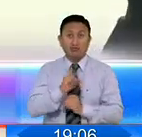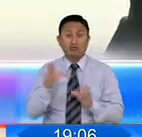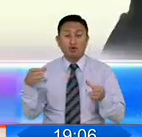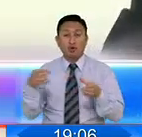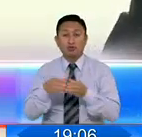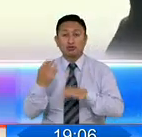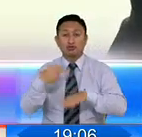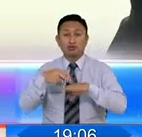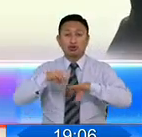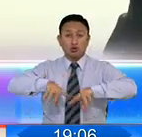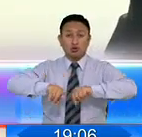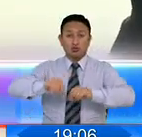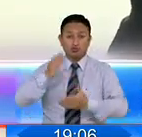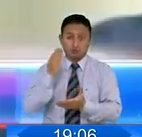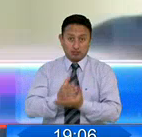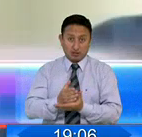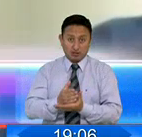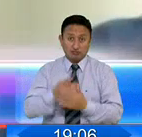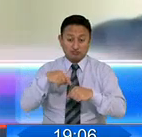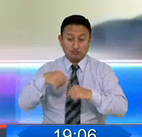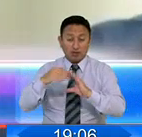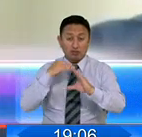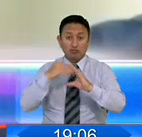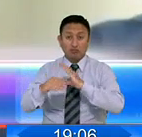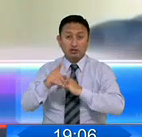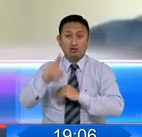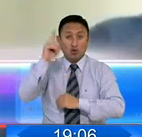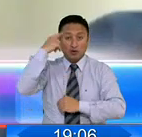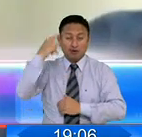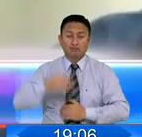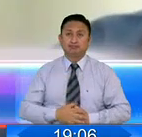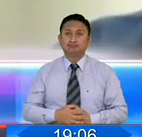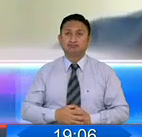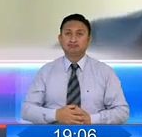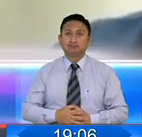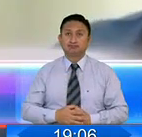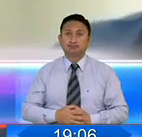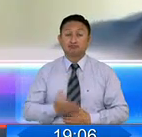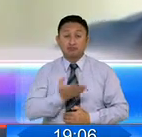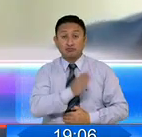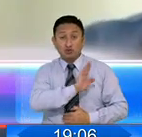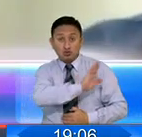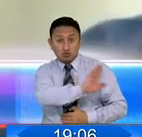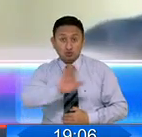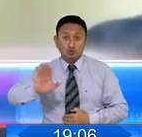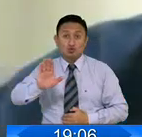Nacional Anticorrupción, envió un mensaje al gobierno. Ellos están en la obligación